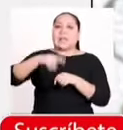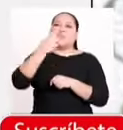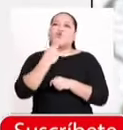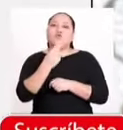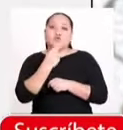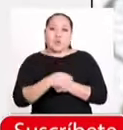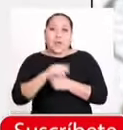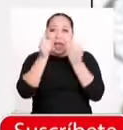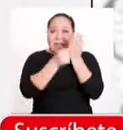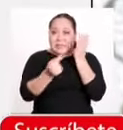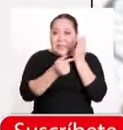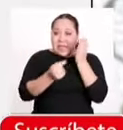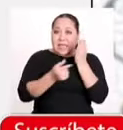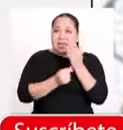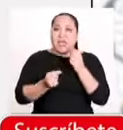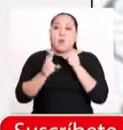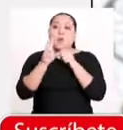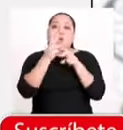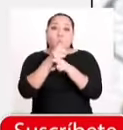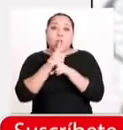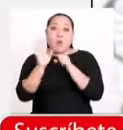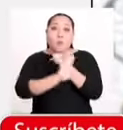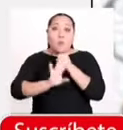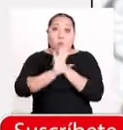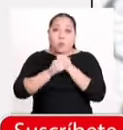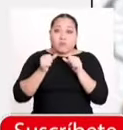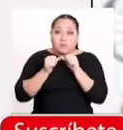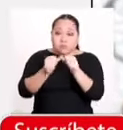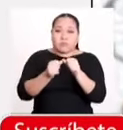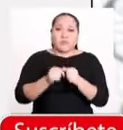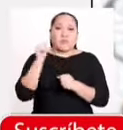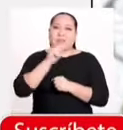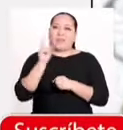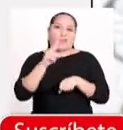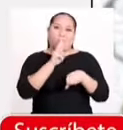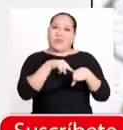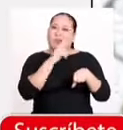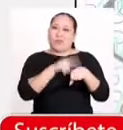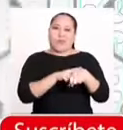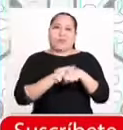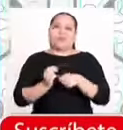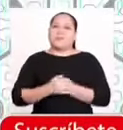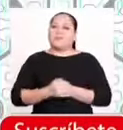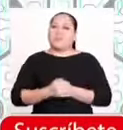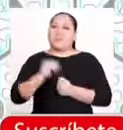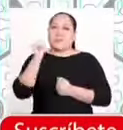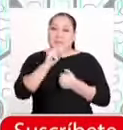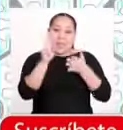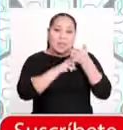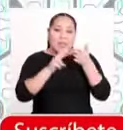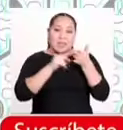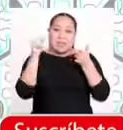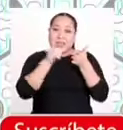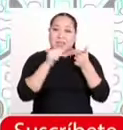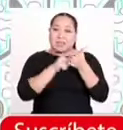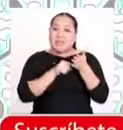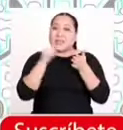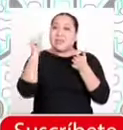azúcar, aceite, preservantes, dejando de ser totalmente naturales. Leí que eso lo hacía